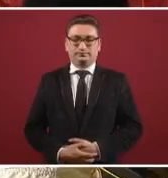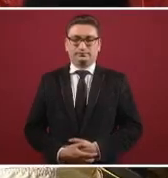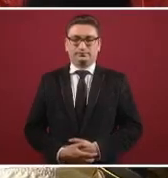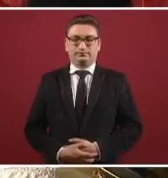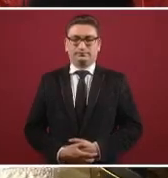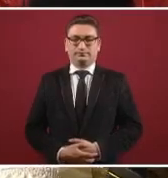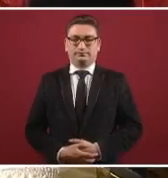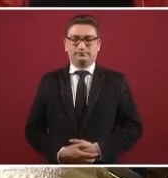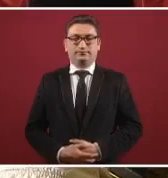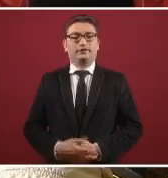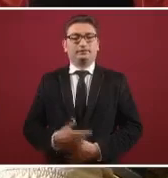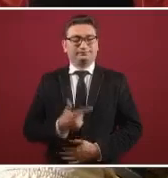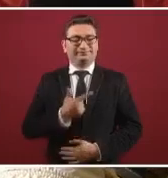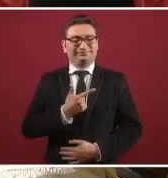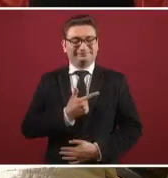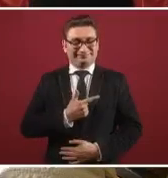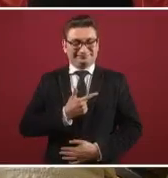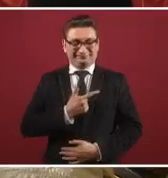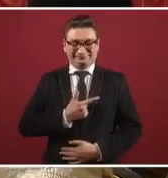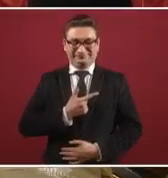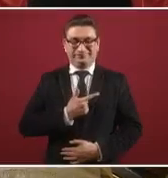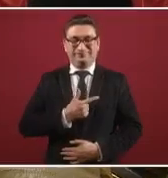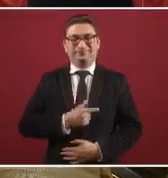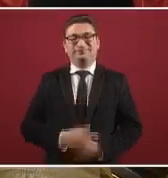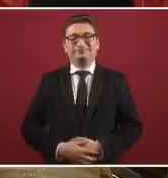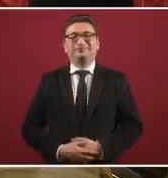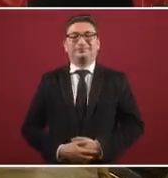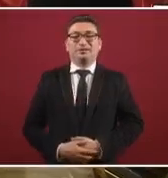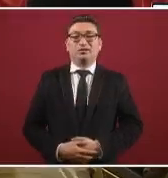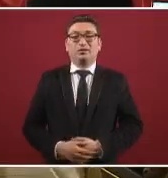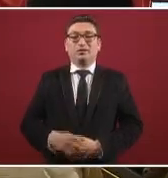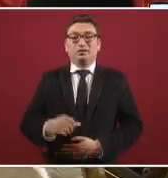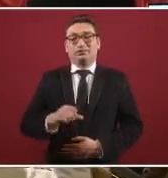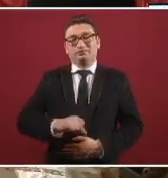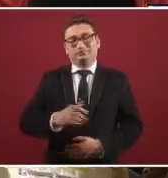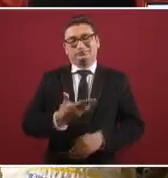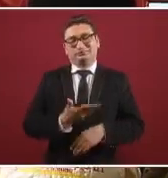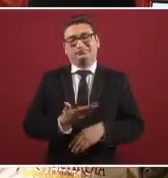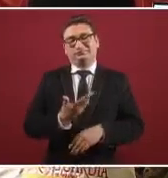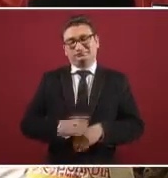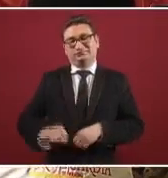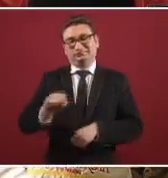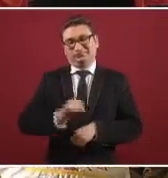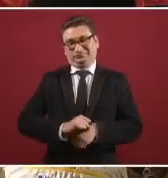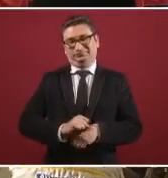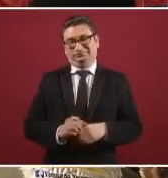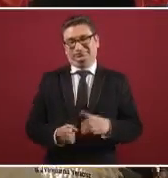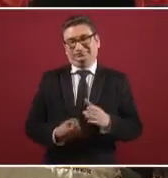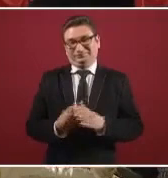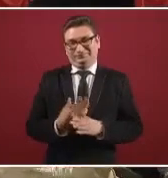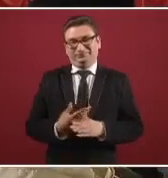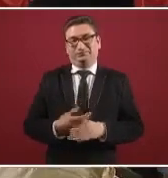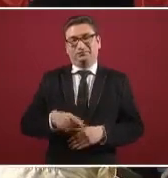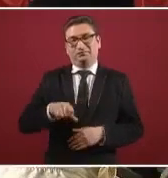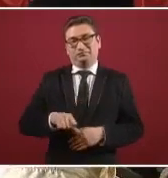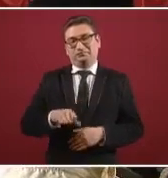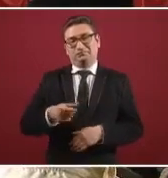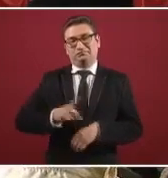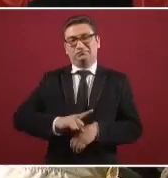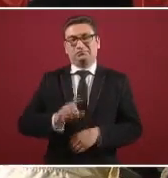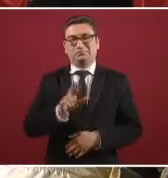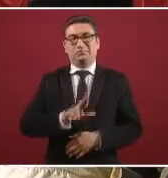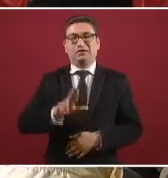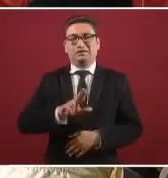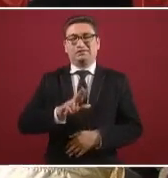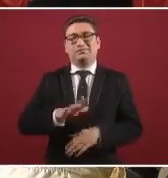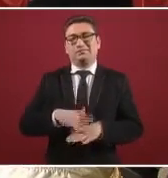Bueno, nos da mucho gusto comenzar esta nueva semana, aún siendo martes,